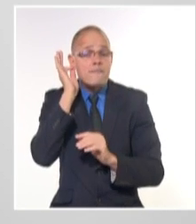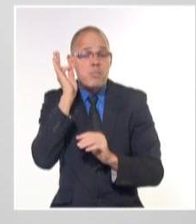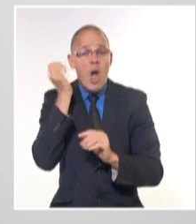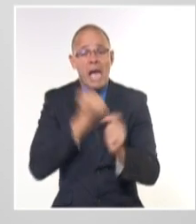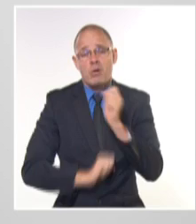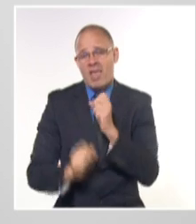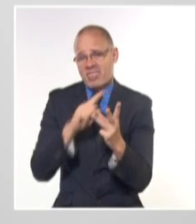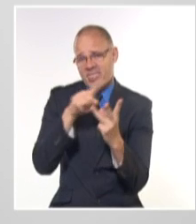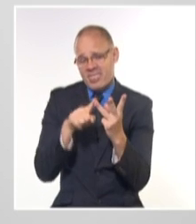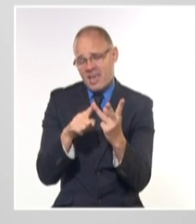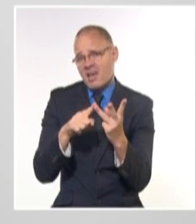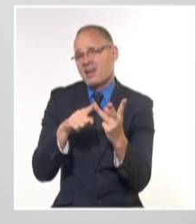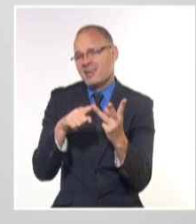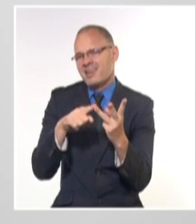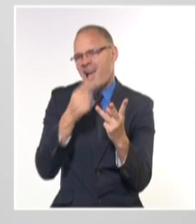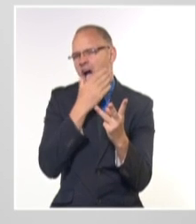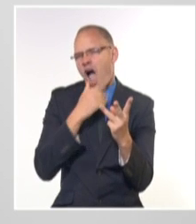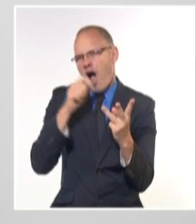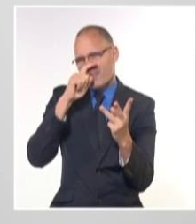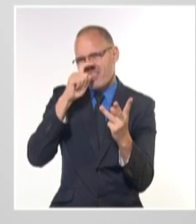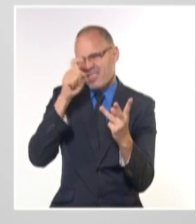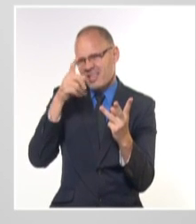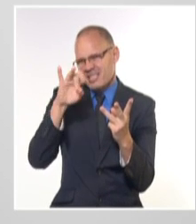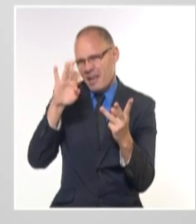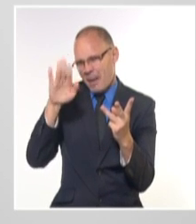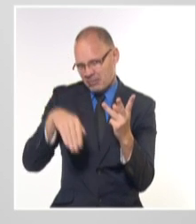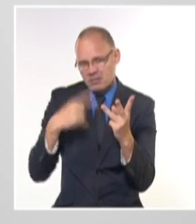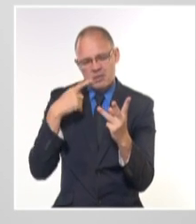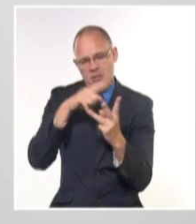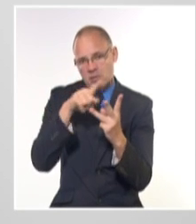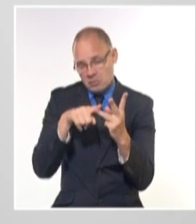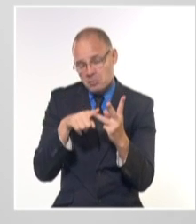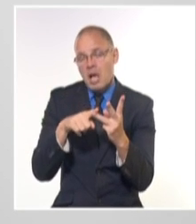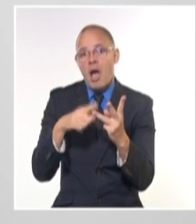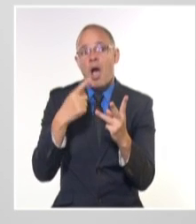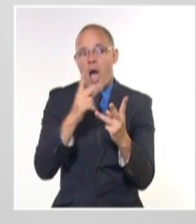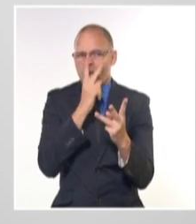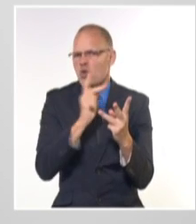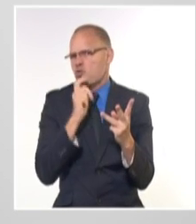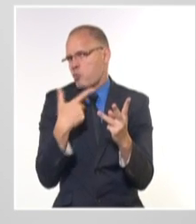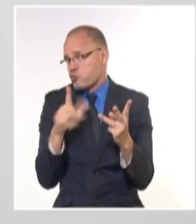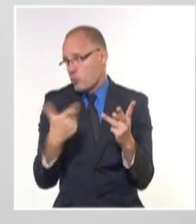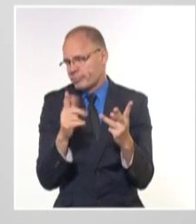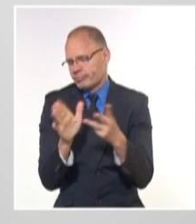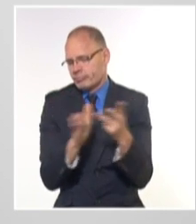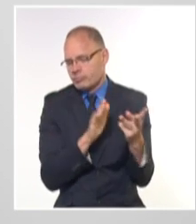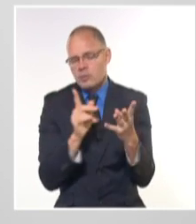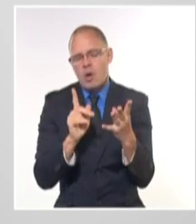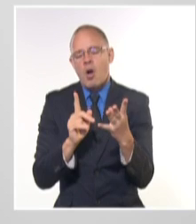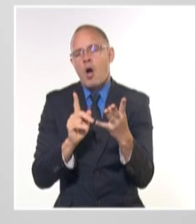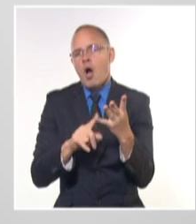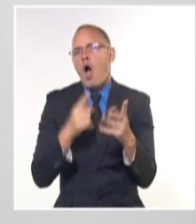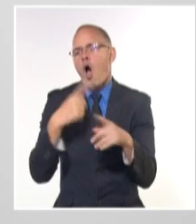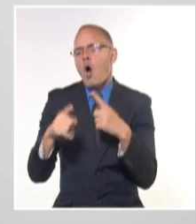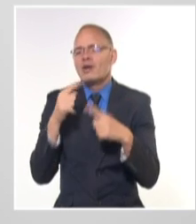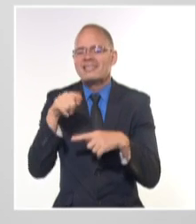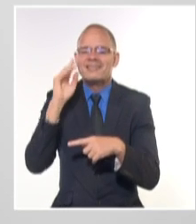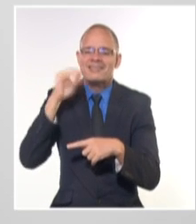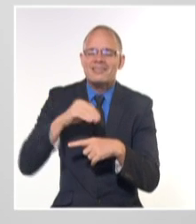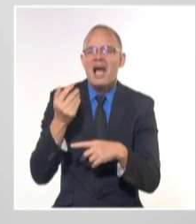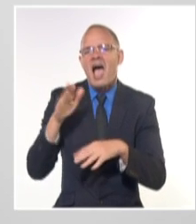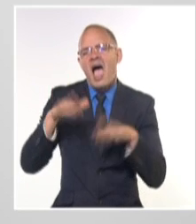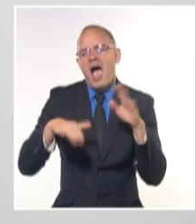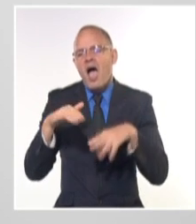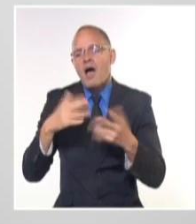hijos menores de 17 años. Y en los centros de acogida, fundamentalmente en lugares donde el Estado destina recursos, a pesar de las limitaciones